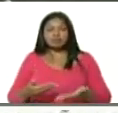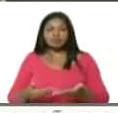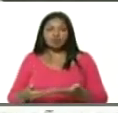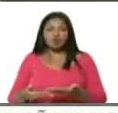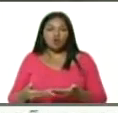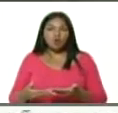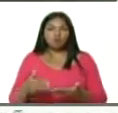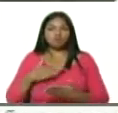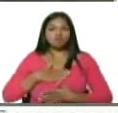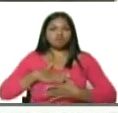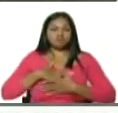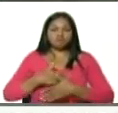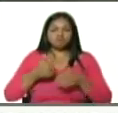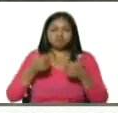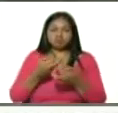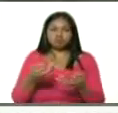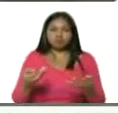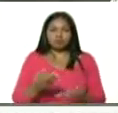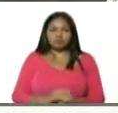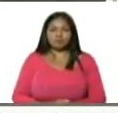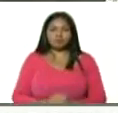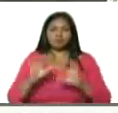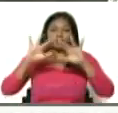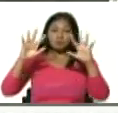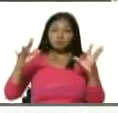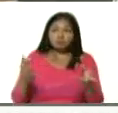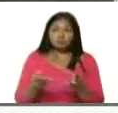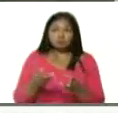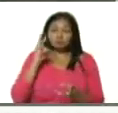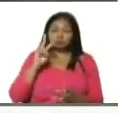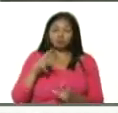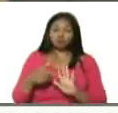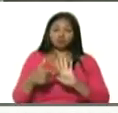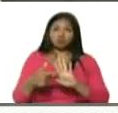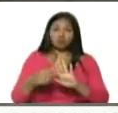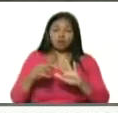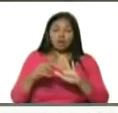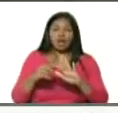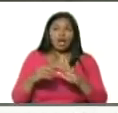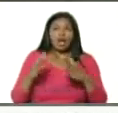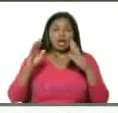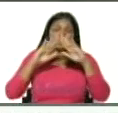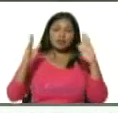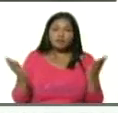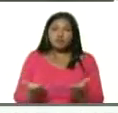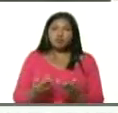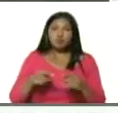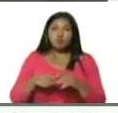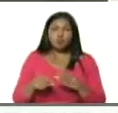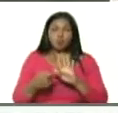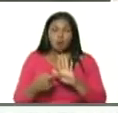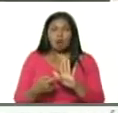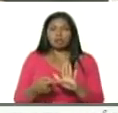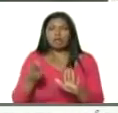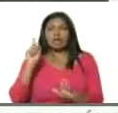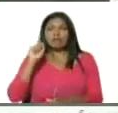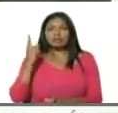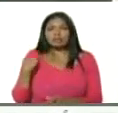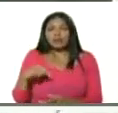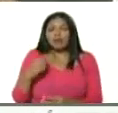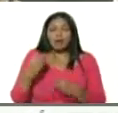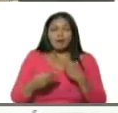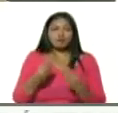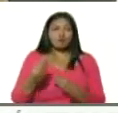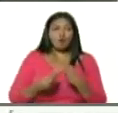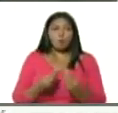pandemia se ha demostrado en el mundo la importancia esencial del entretenimiento, y en Venezuela